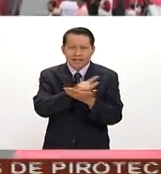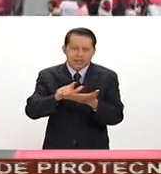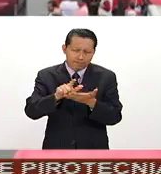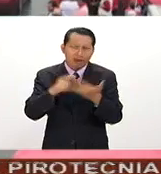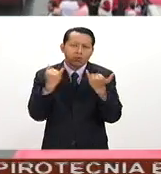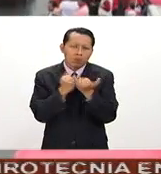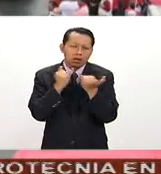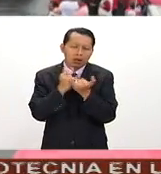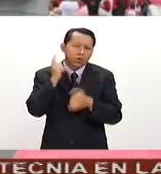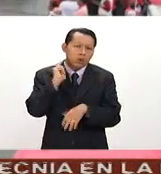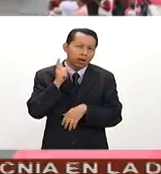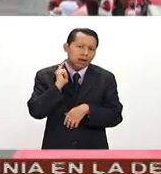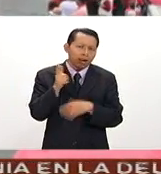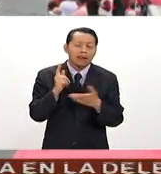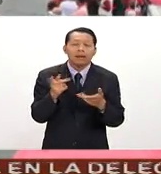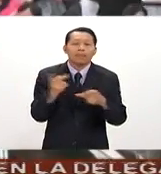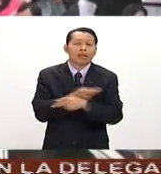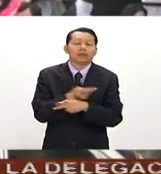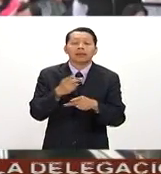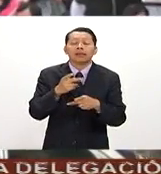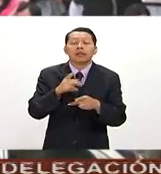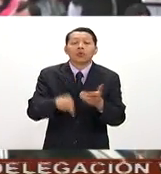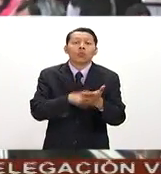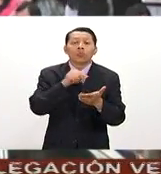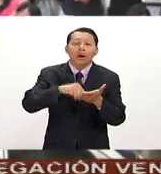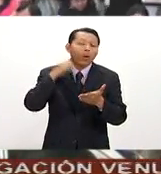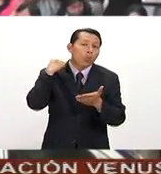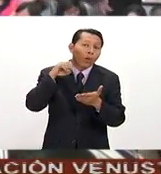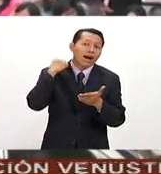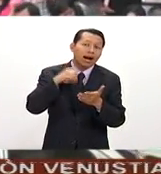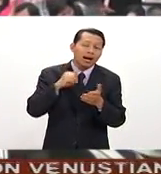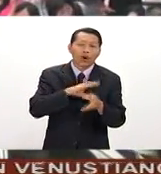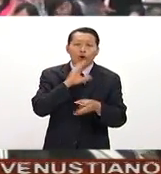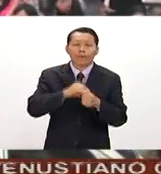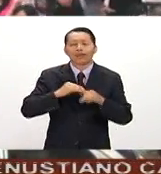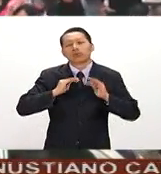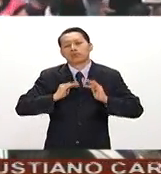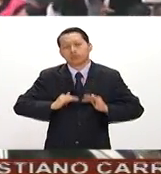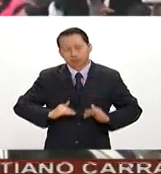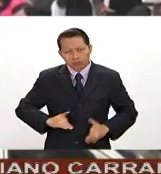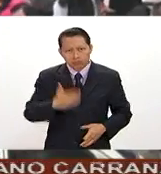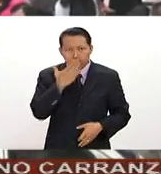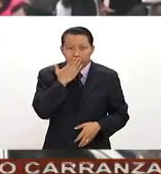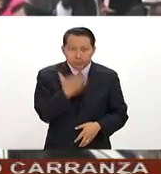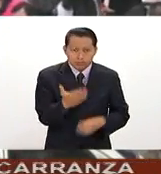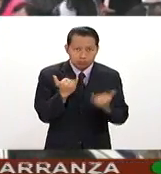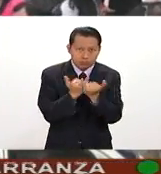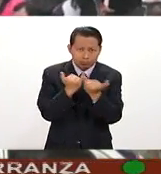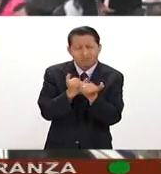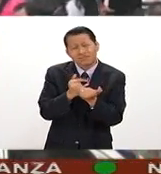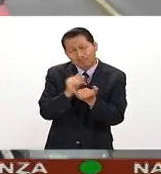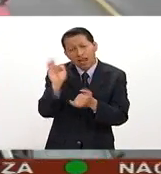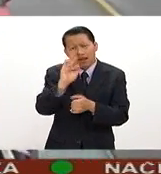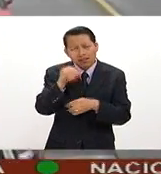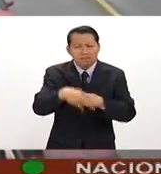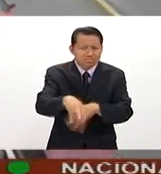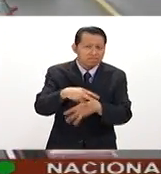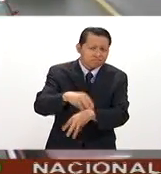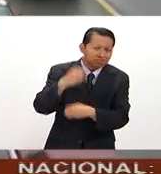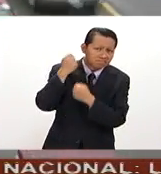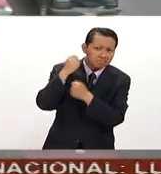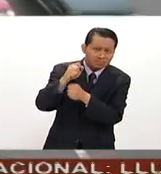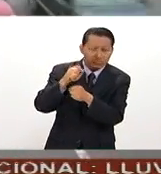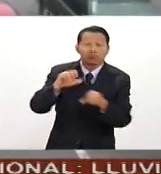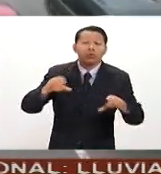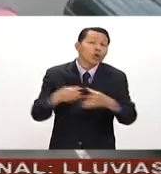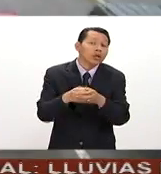y se espera que las fiestas patrias en Oaxaca se vivan con tranquilidad y con calma. No se descartan las manifestaciones, la sección 22